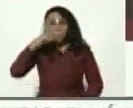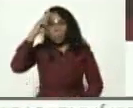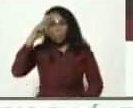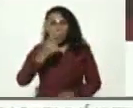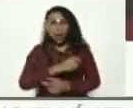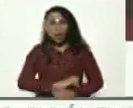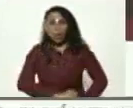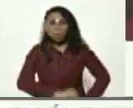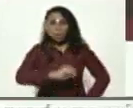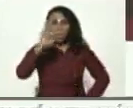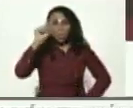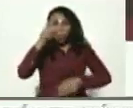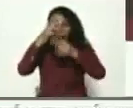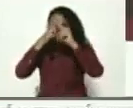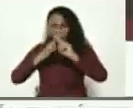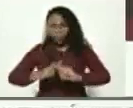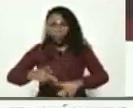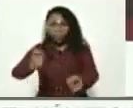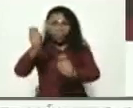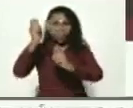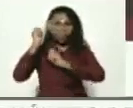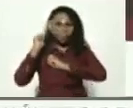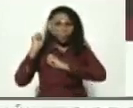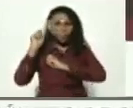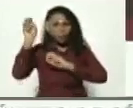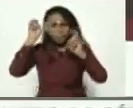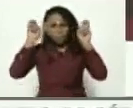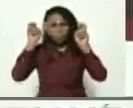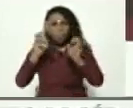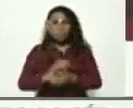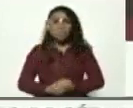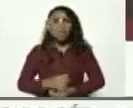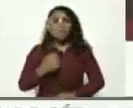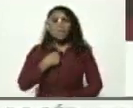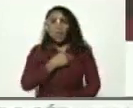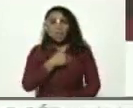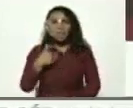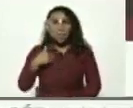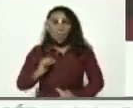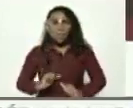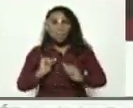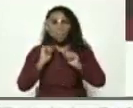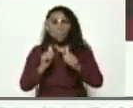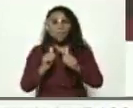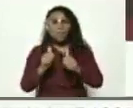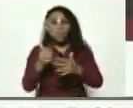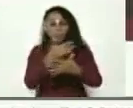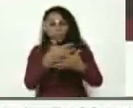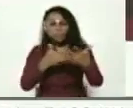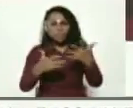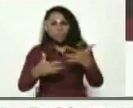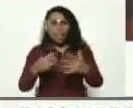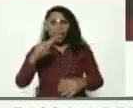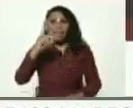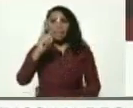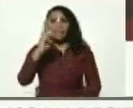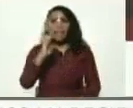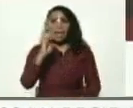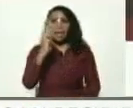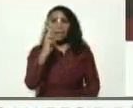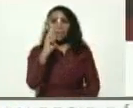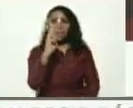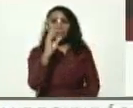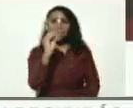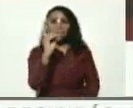libertador, honrando su legado, su doctrina. Yo quiero empezar con unos versos de Neruda, con